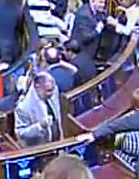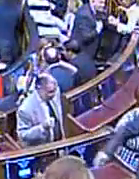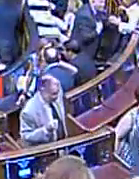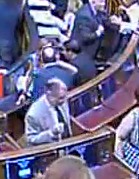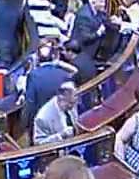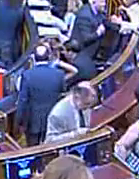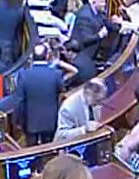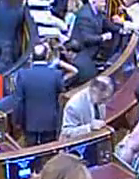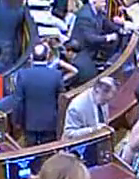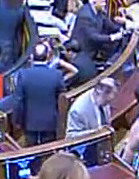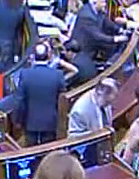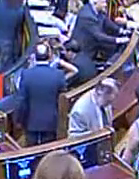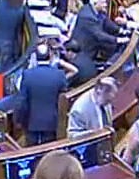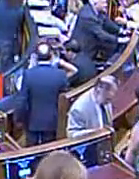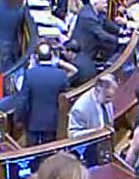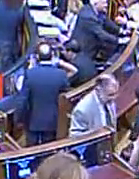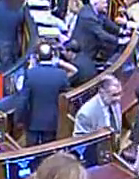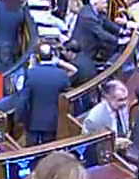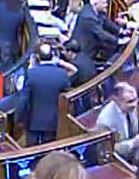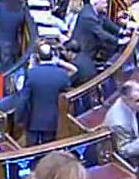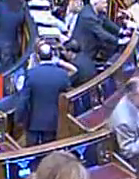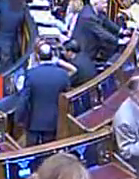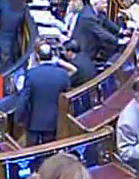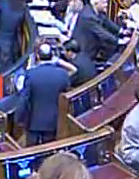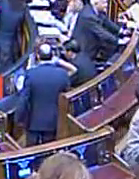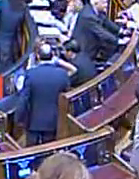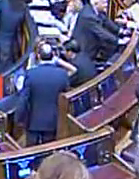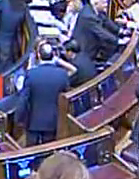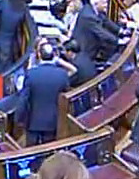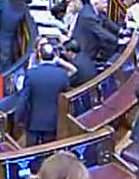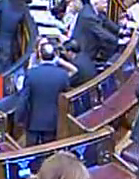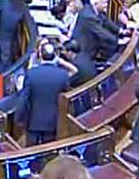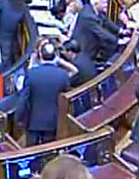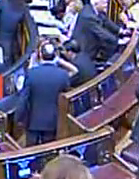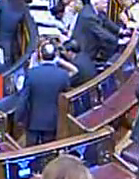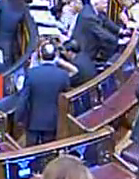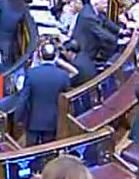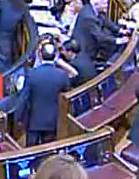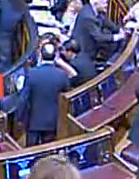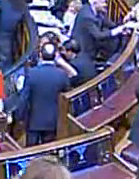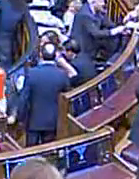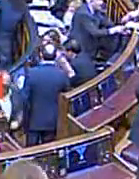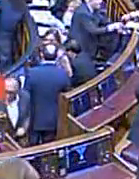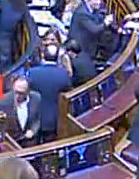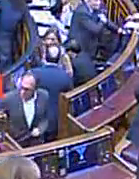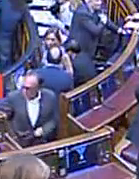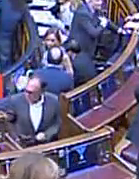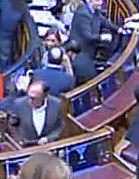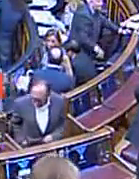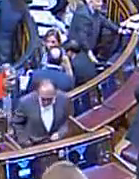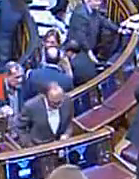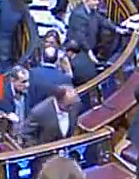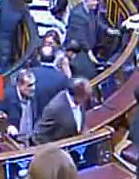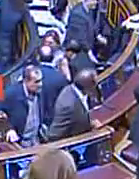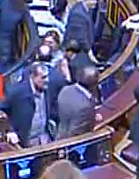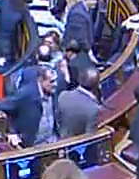equitativo en los presupuestos para el año que viene. Un guiño en el que algunos diputados han creído ver esa próxima subida de